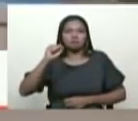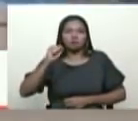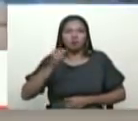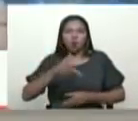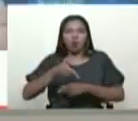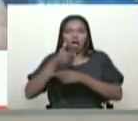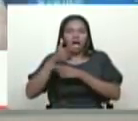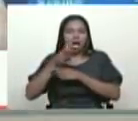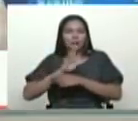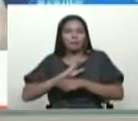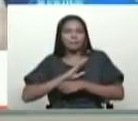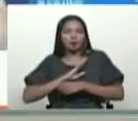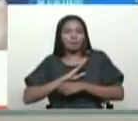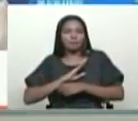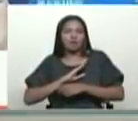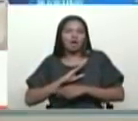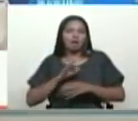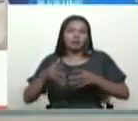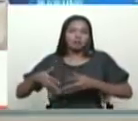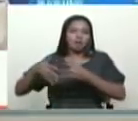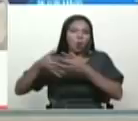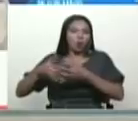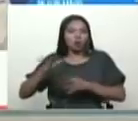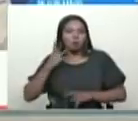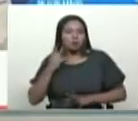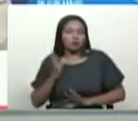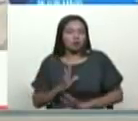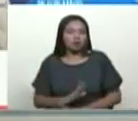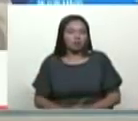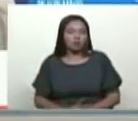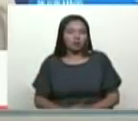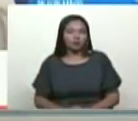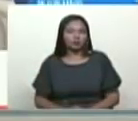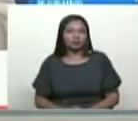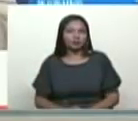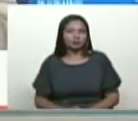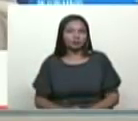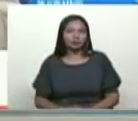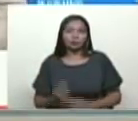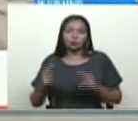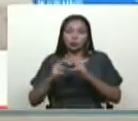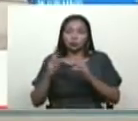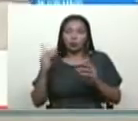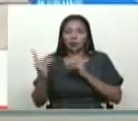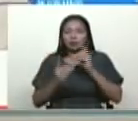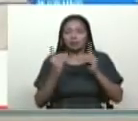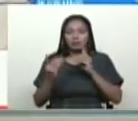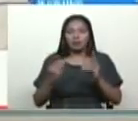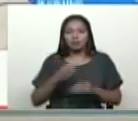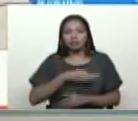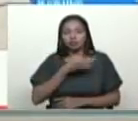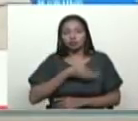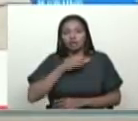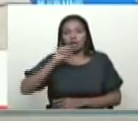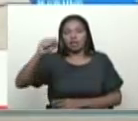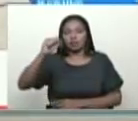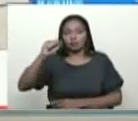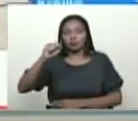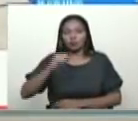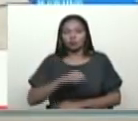armas melladas del capitalismo. En relación al debate socialismo,